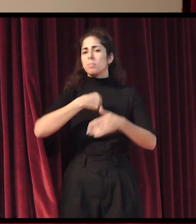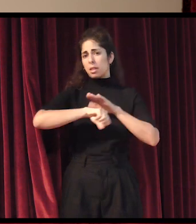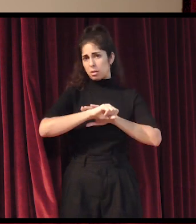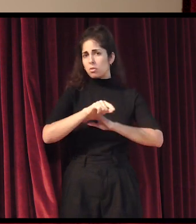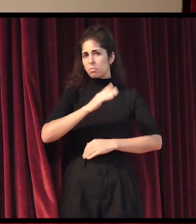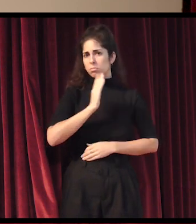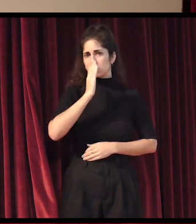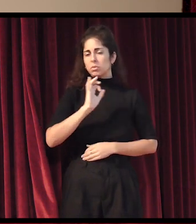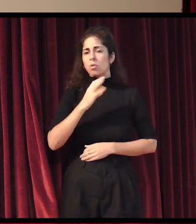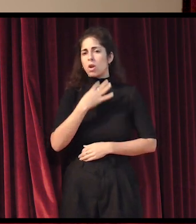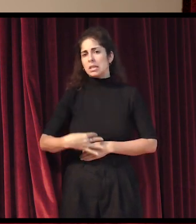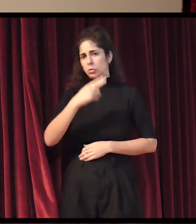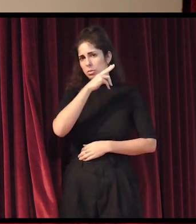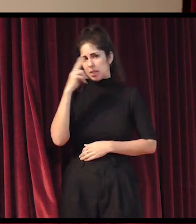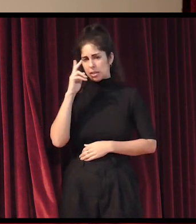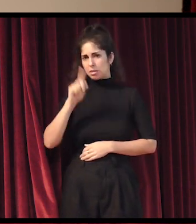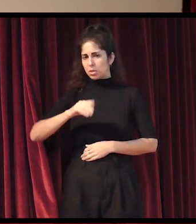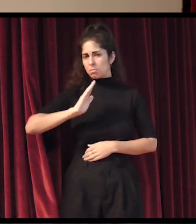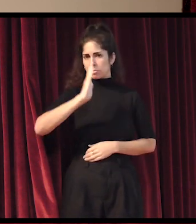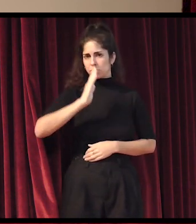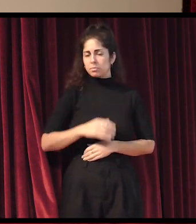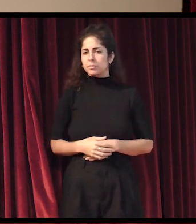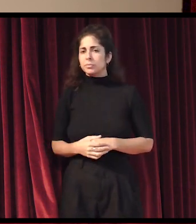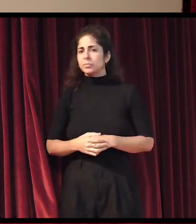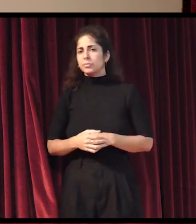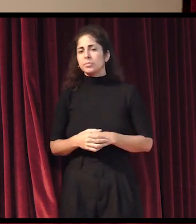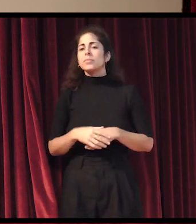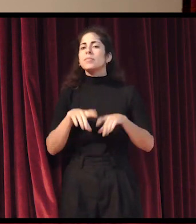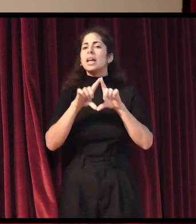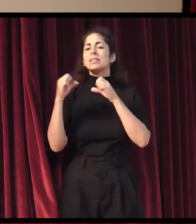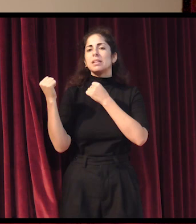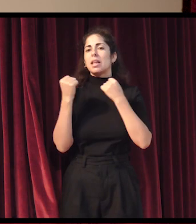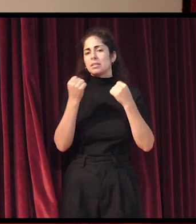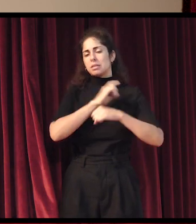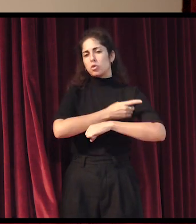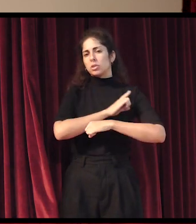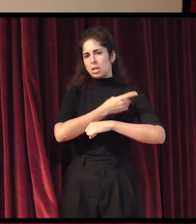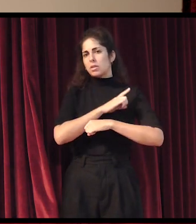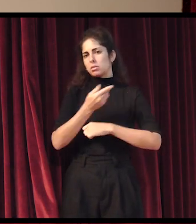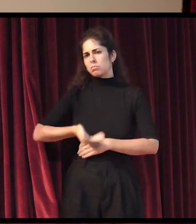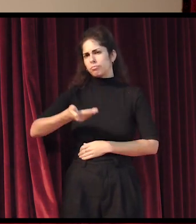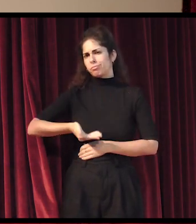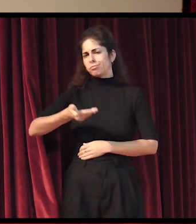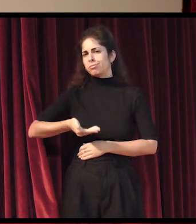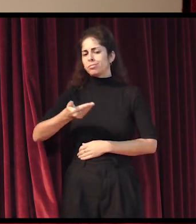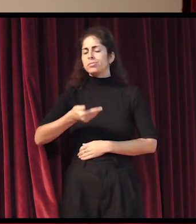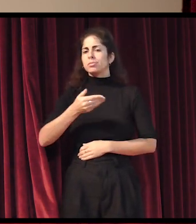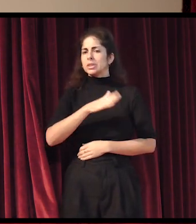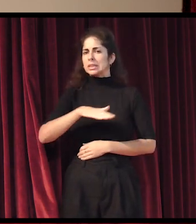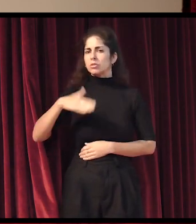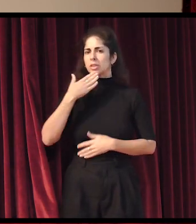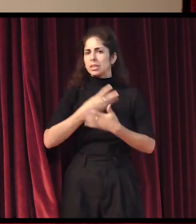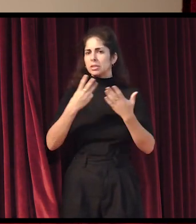Barcelona o del Atlético de Madrid. Pero a nivel de algunas entidades deportivas poderosas, los menores de edad siguen siendo